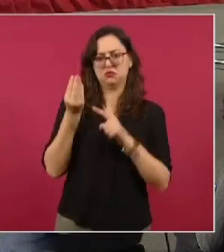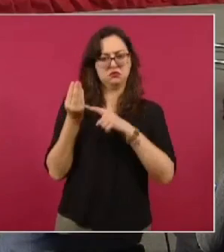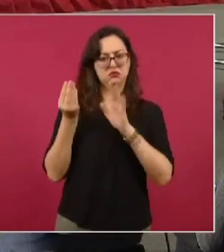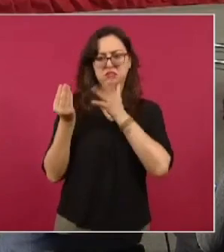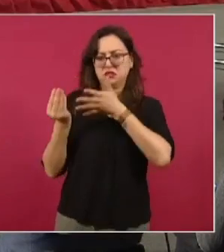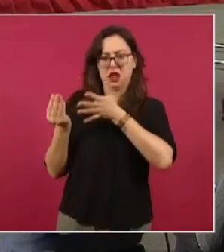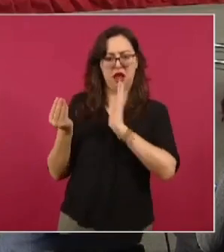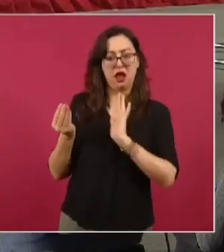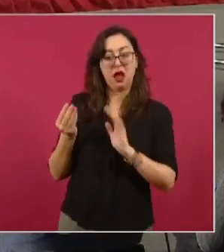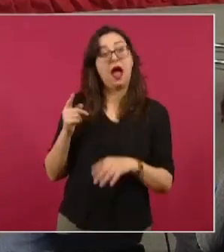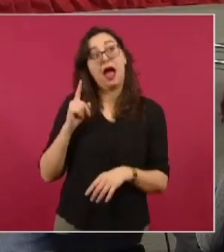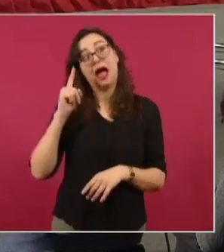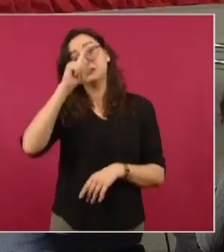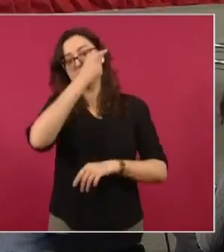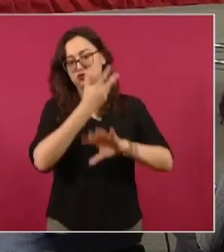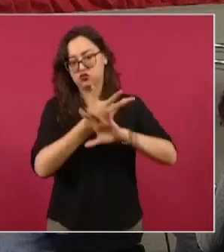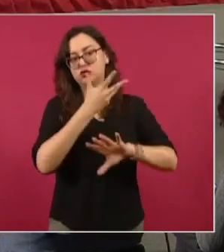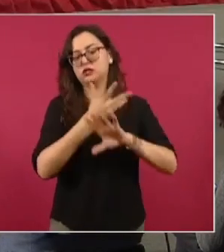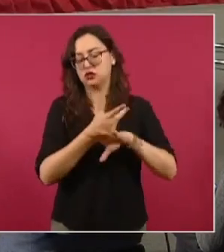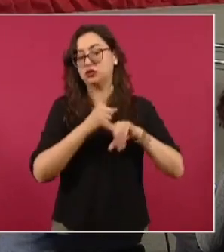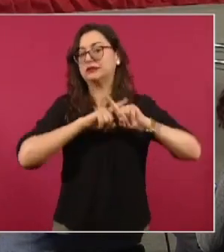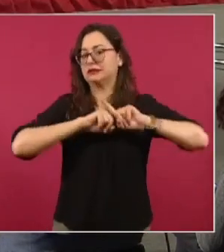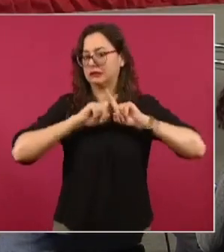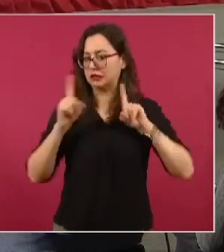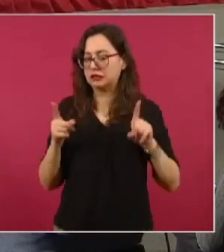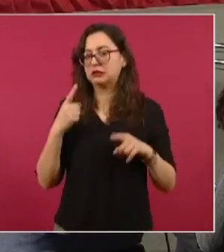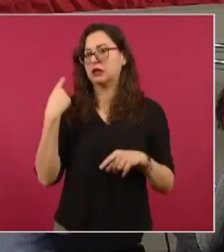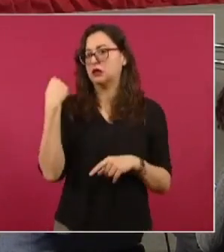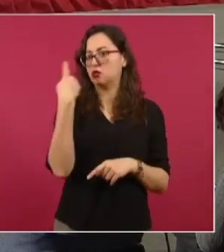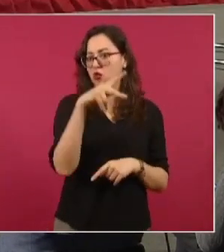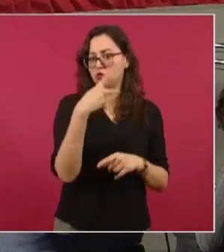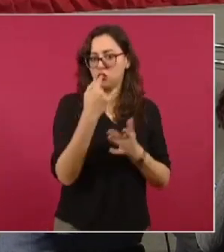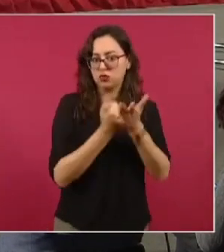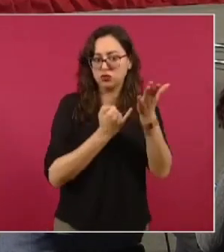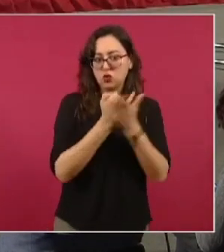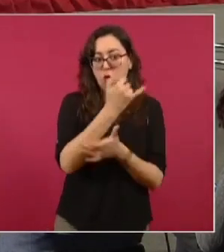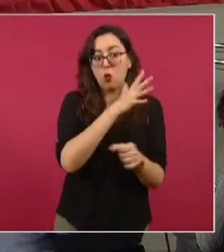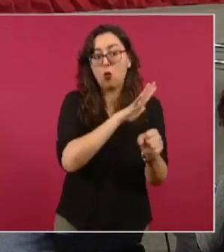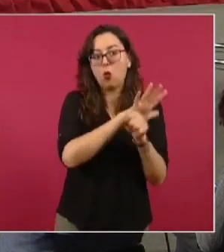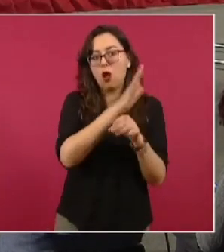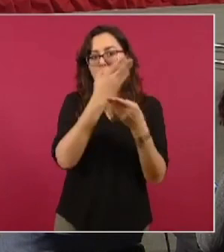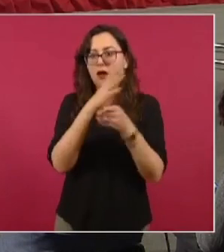el héroe, la heroína que envía estos 350 dólares cada mes. Muchas gracias.